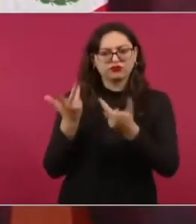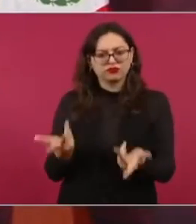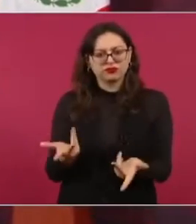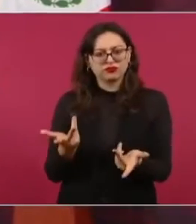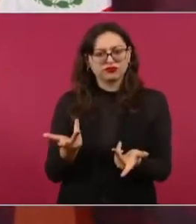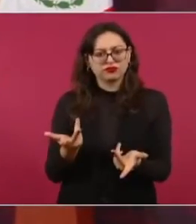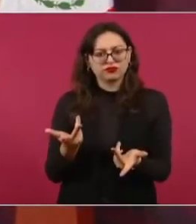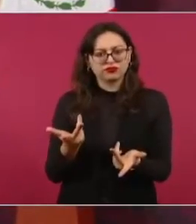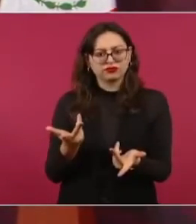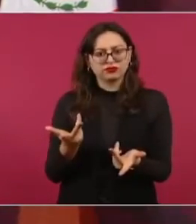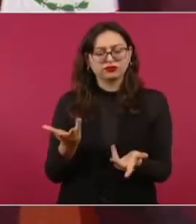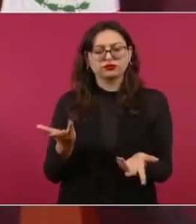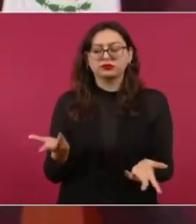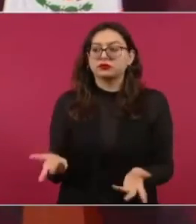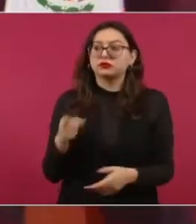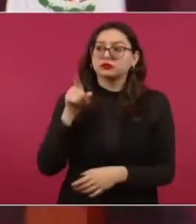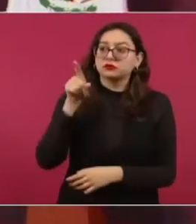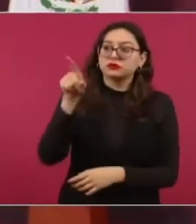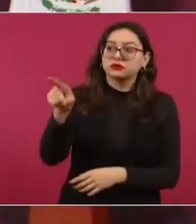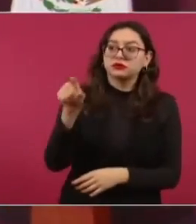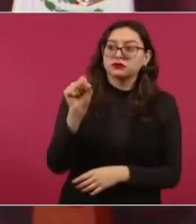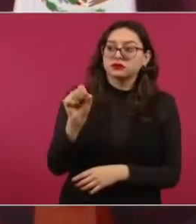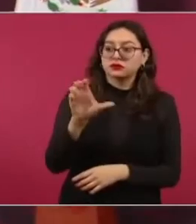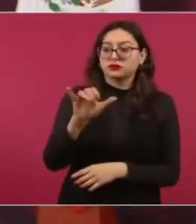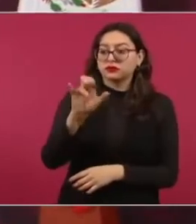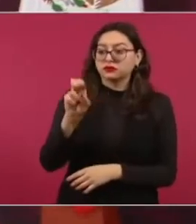a los actuales